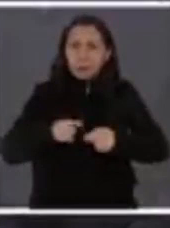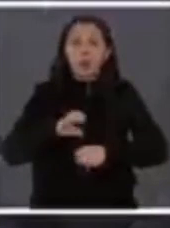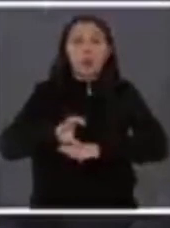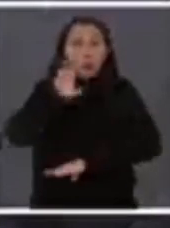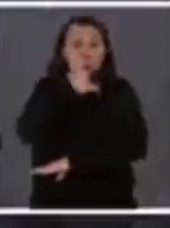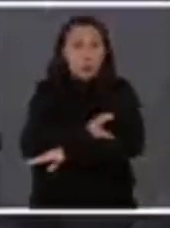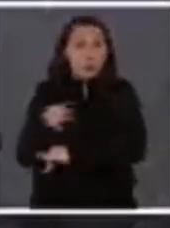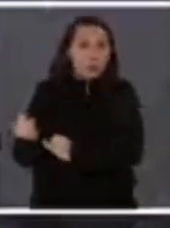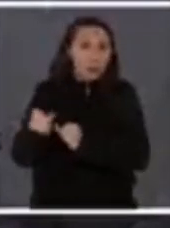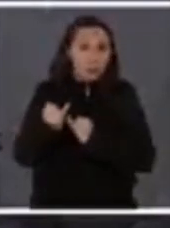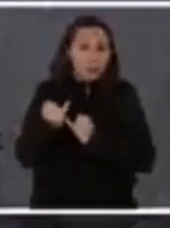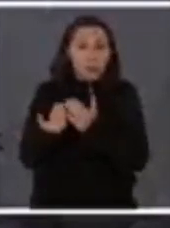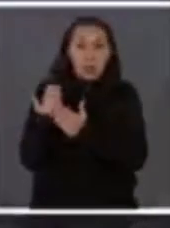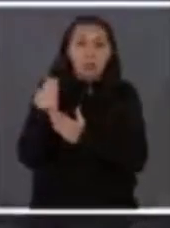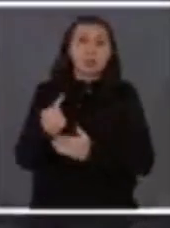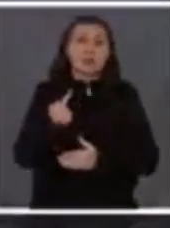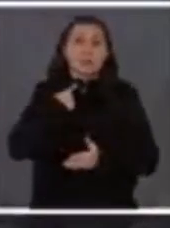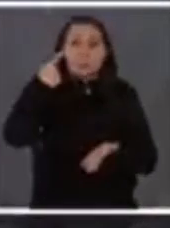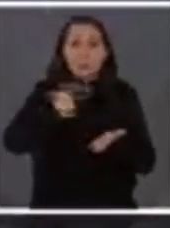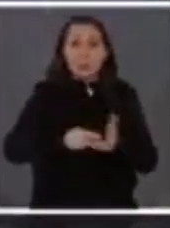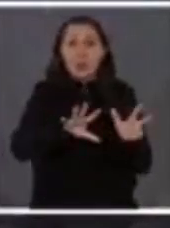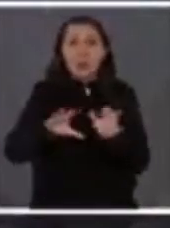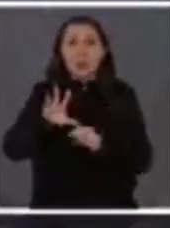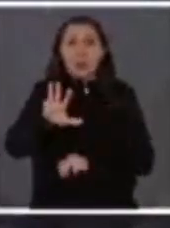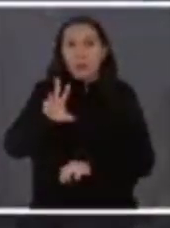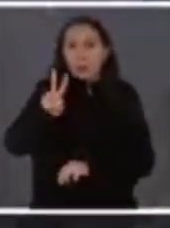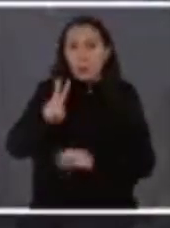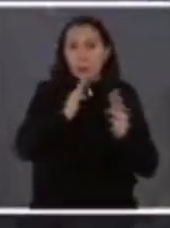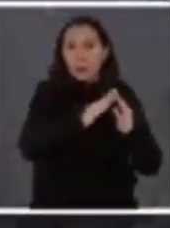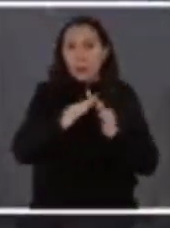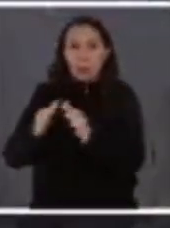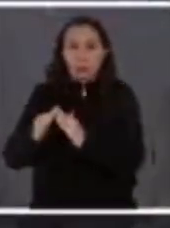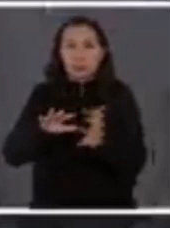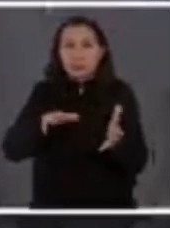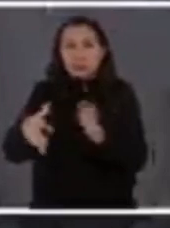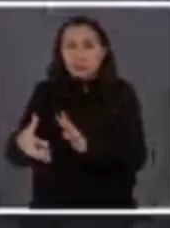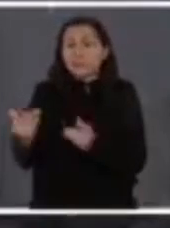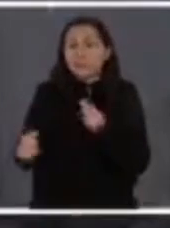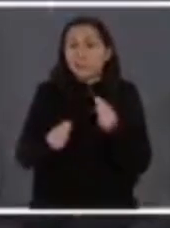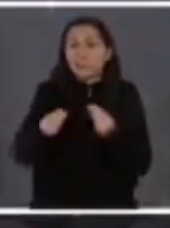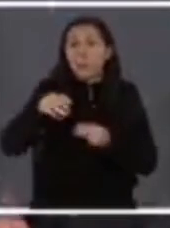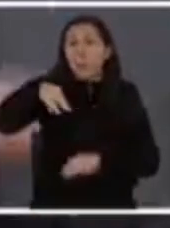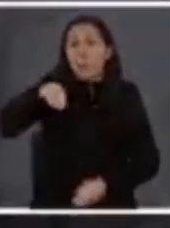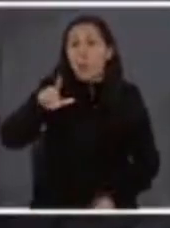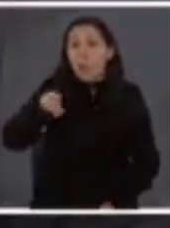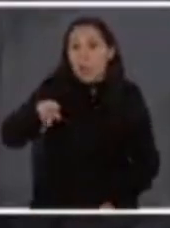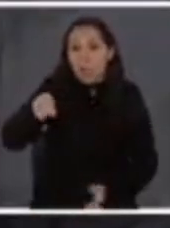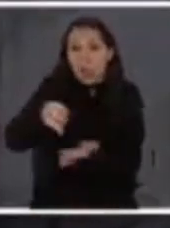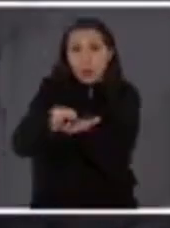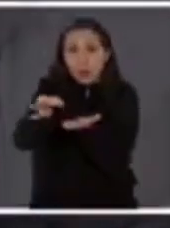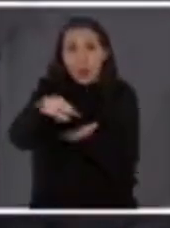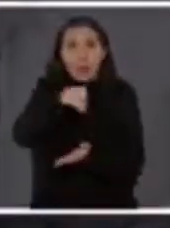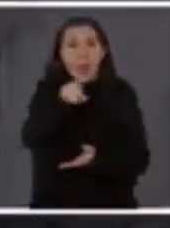Coltauco, según datos que teníamos esta mañana, han sido afectadas 1.892 viviendas, daño generado especialmente en el sector del Molino, en